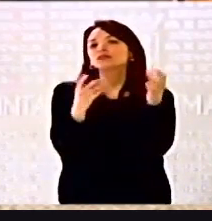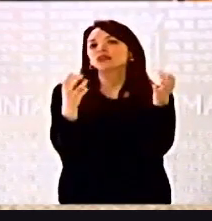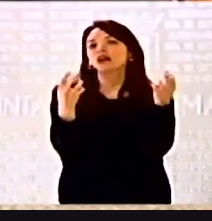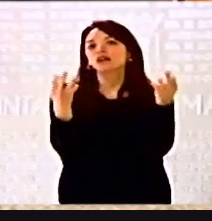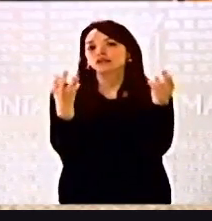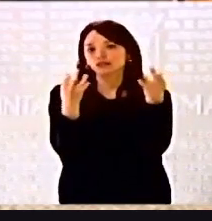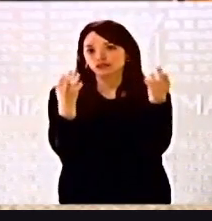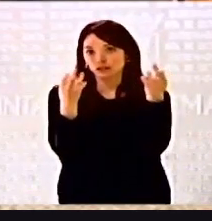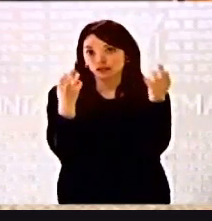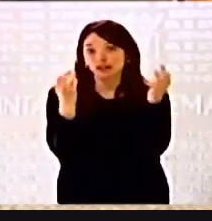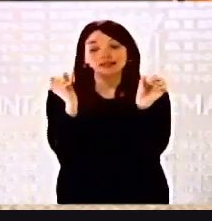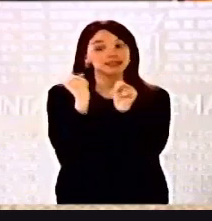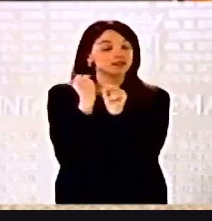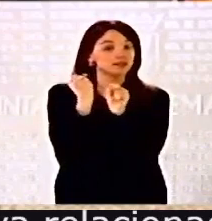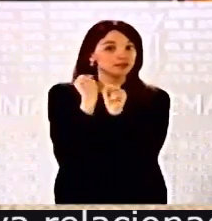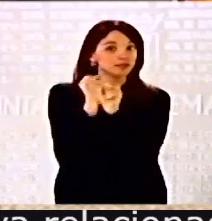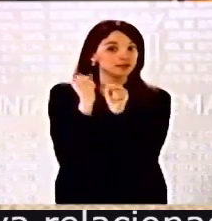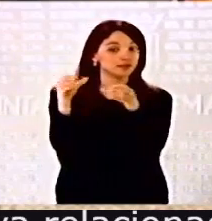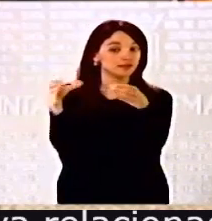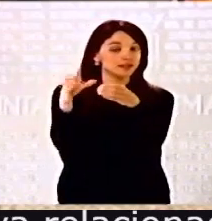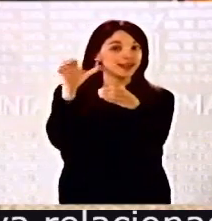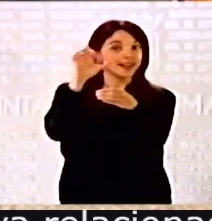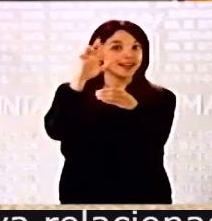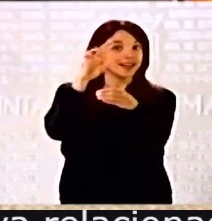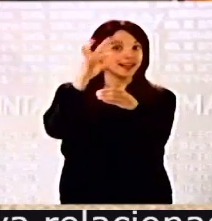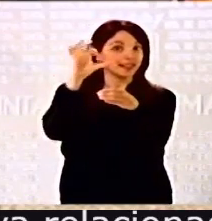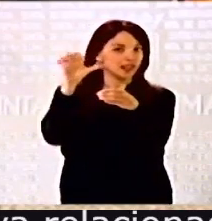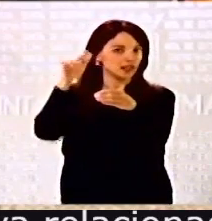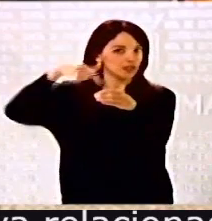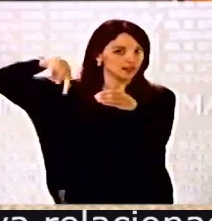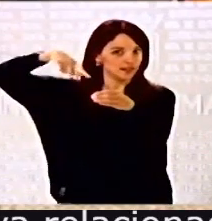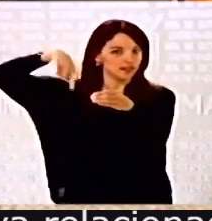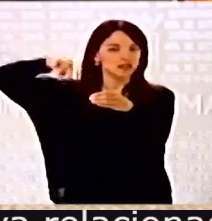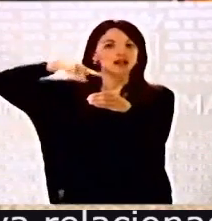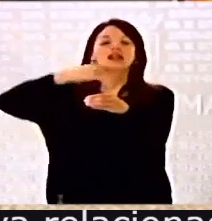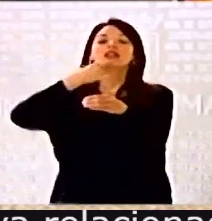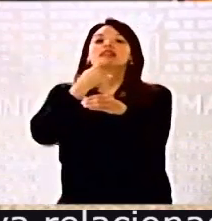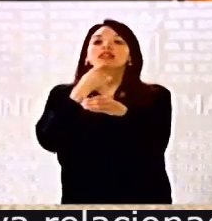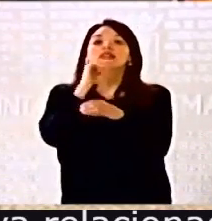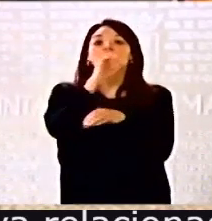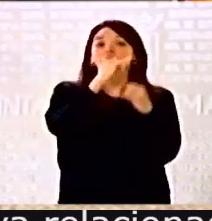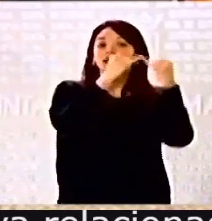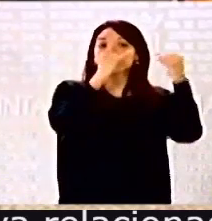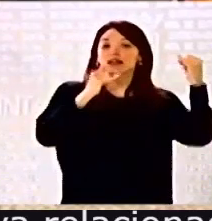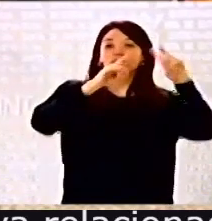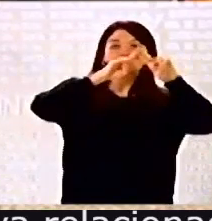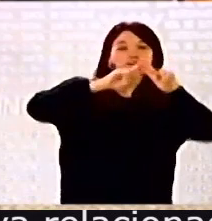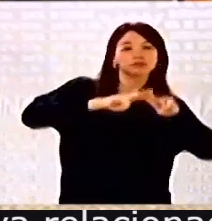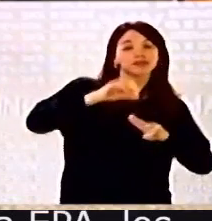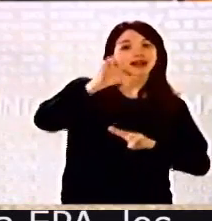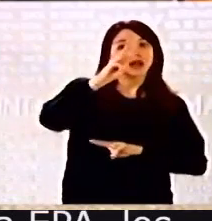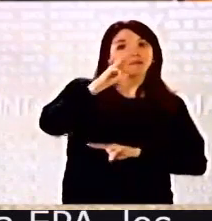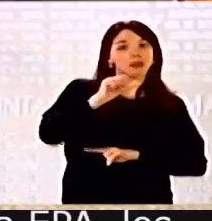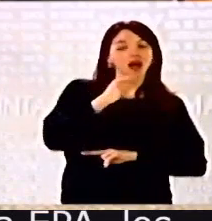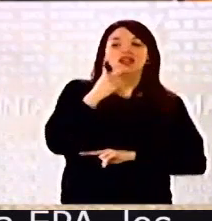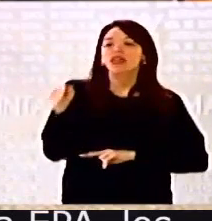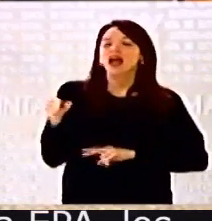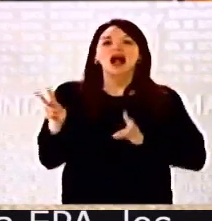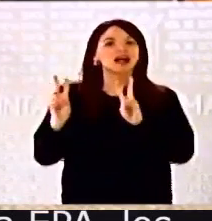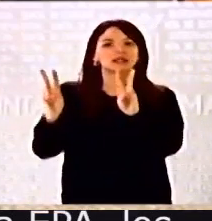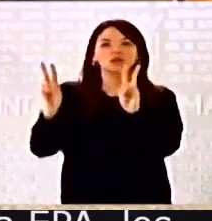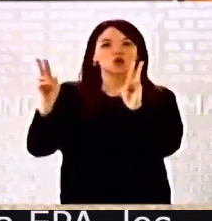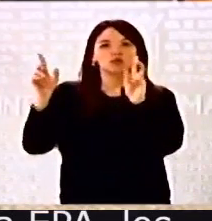relacionada a los trabajadores que están en ERTE, ¿no? Según esta EPA, los considera como trabajadores inactivos, por lo que no se